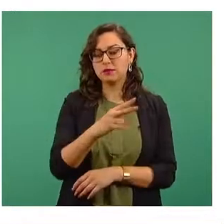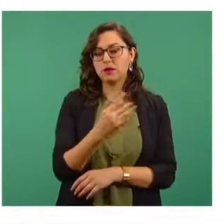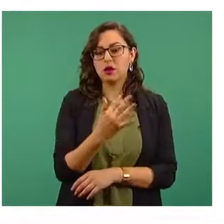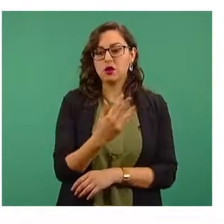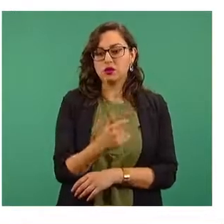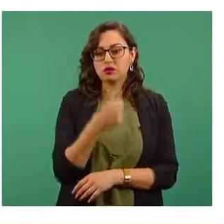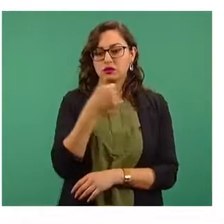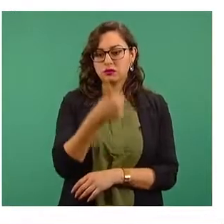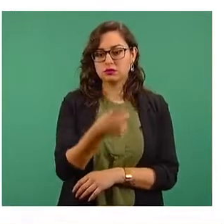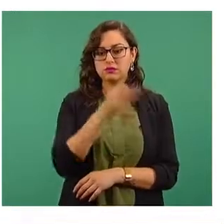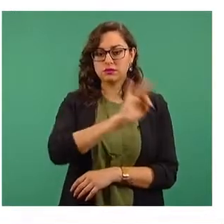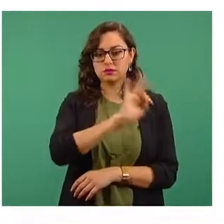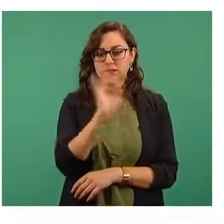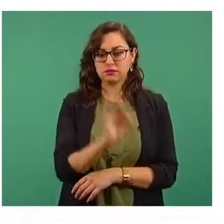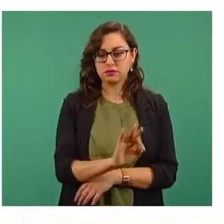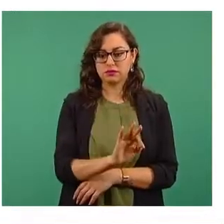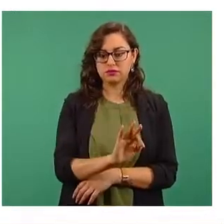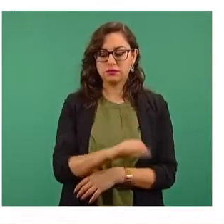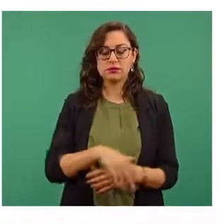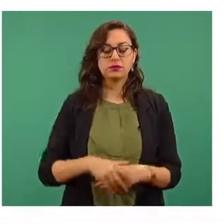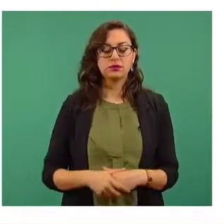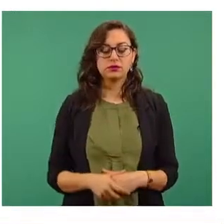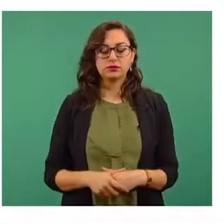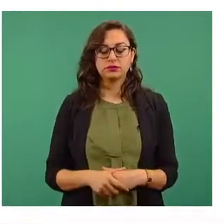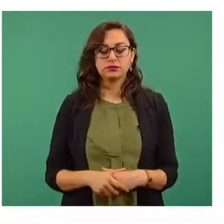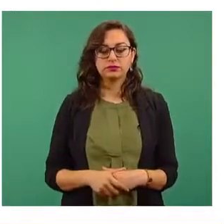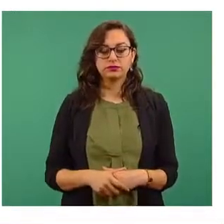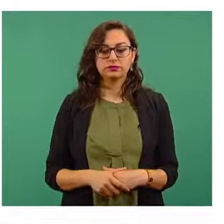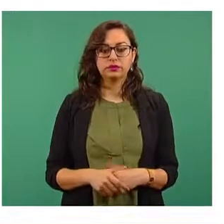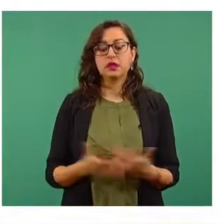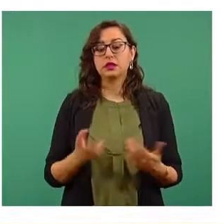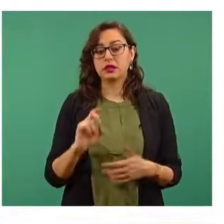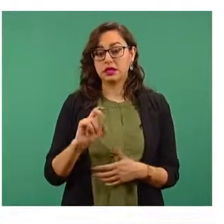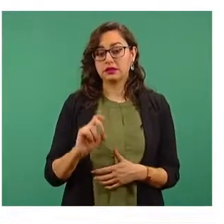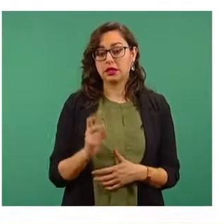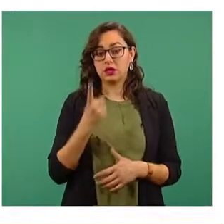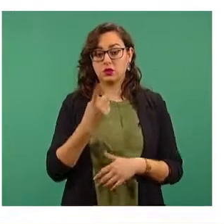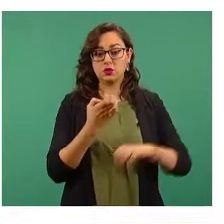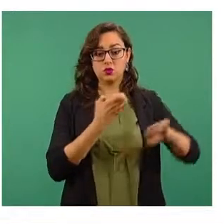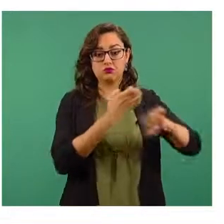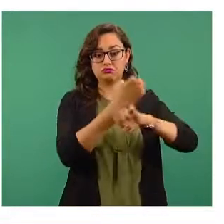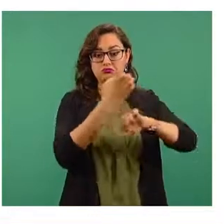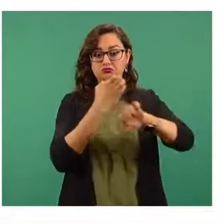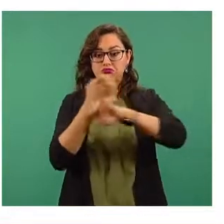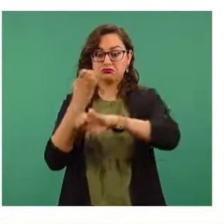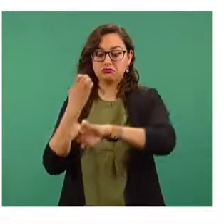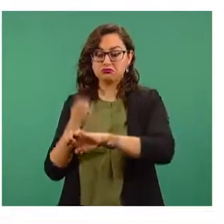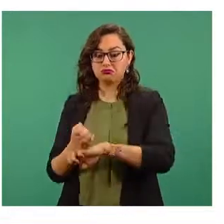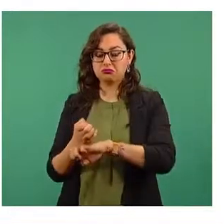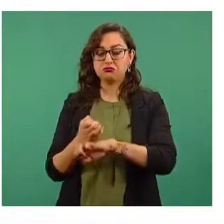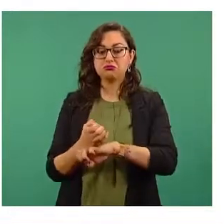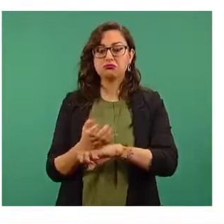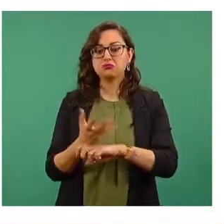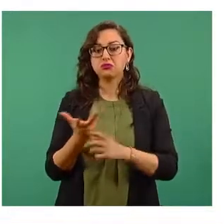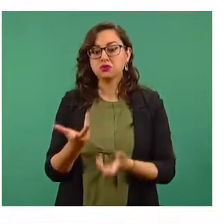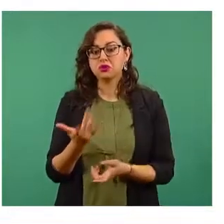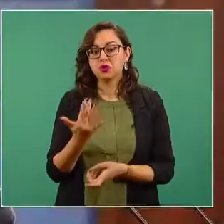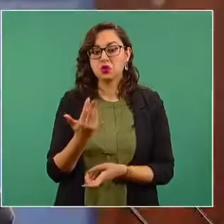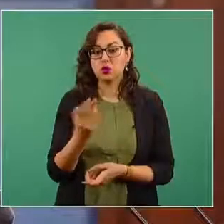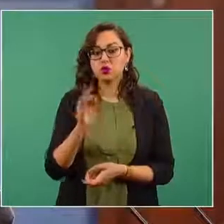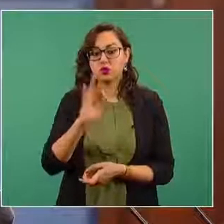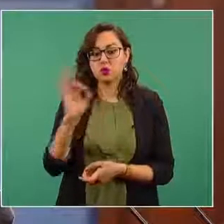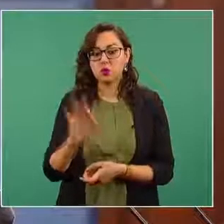ocupación, está en ese ámbito. 31 de los estados, los 31 tienen